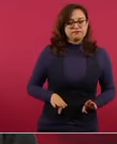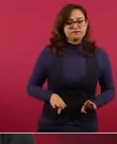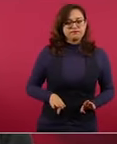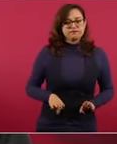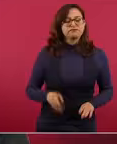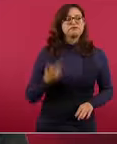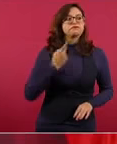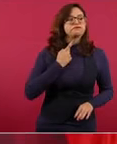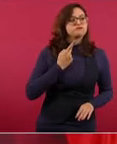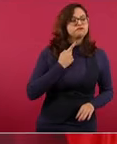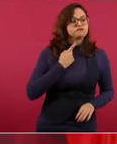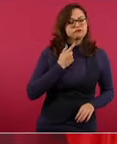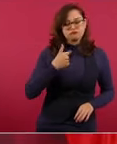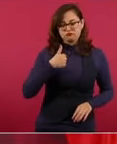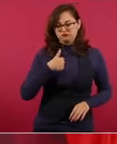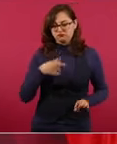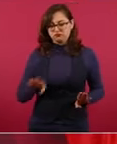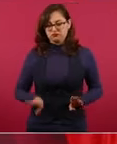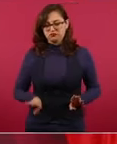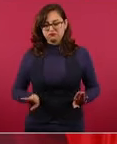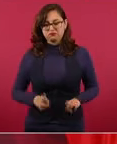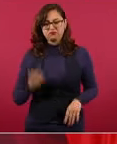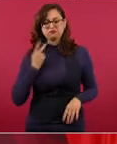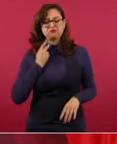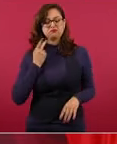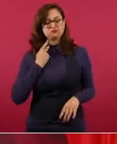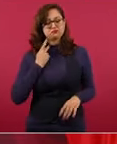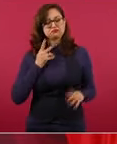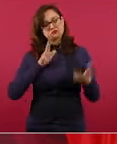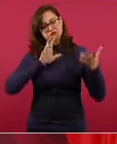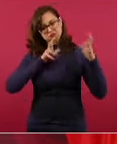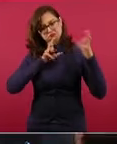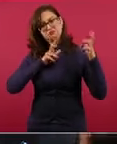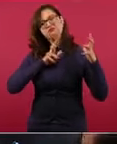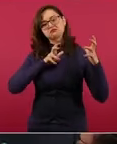político del presidente de la jce